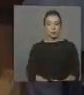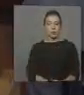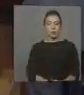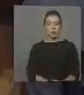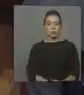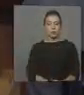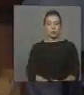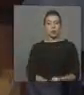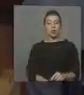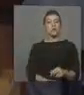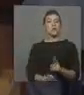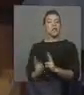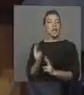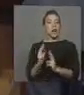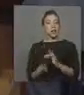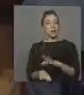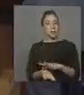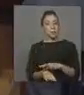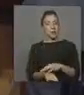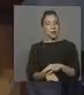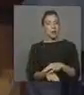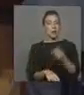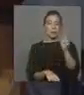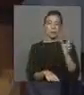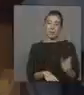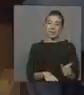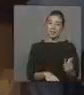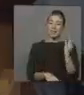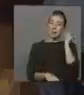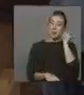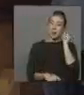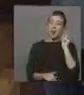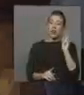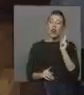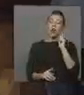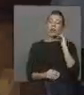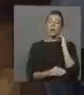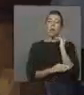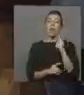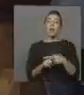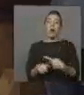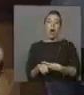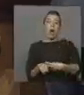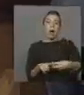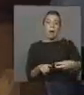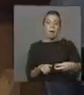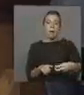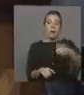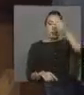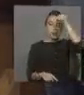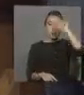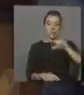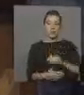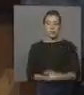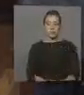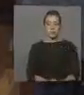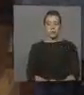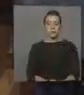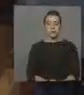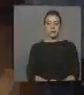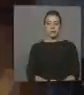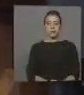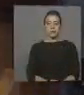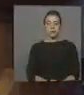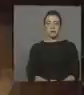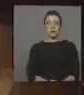se permite que la relación médico-paciente no esté condicionada por la amenaza penal.